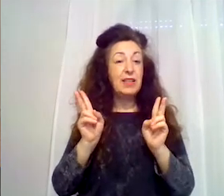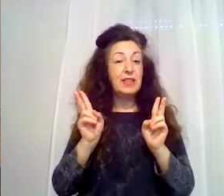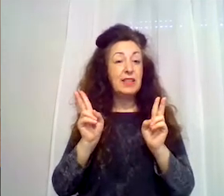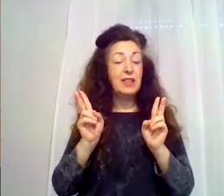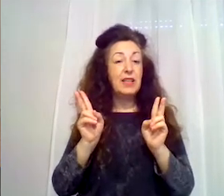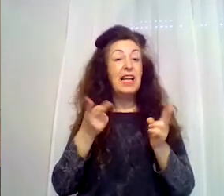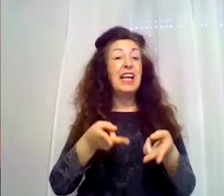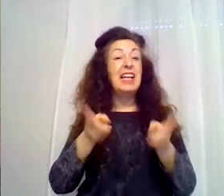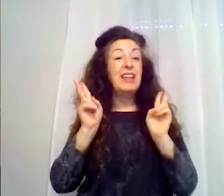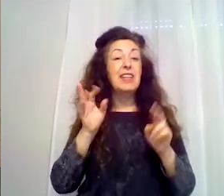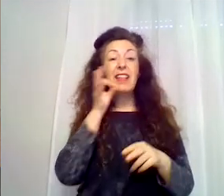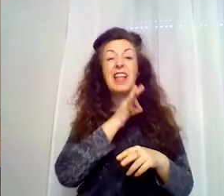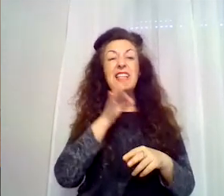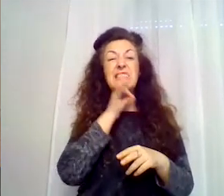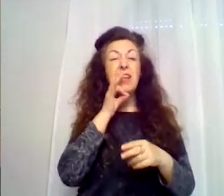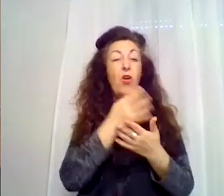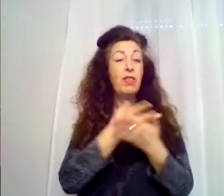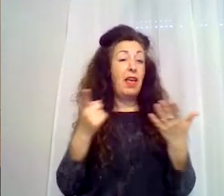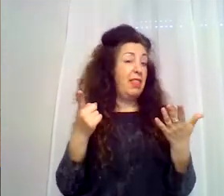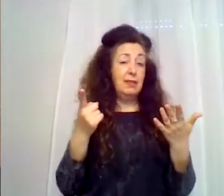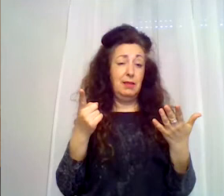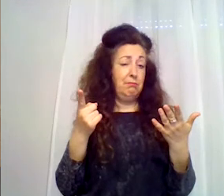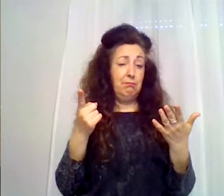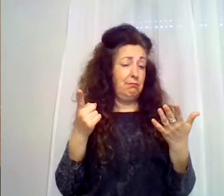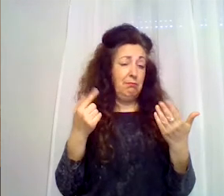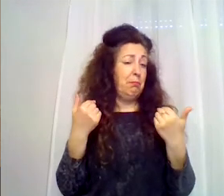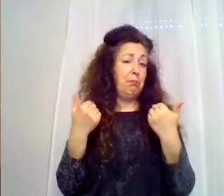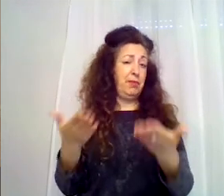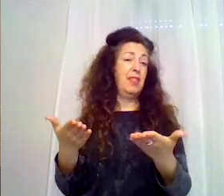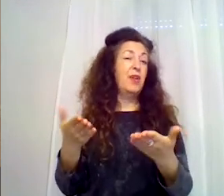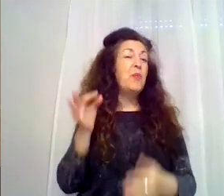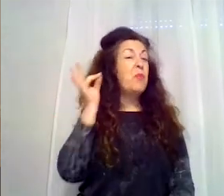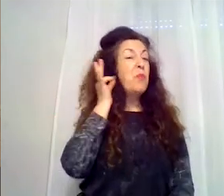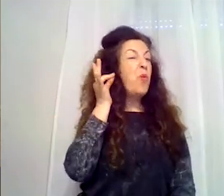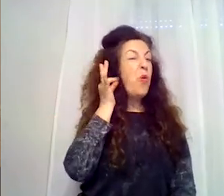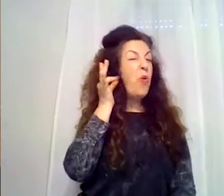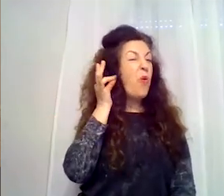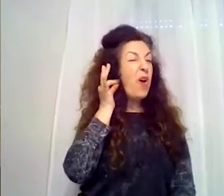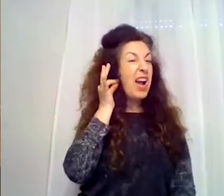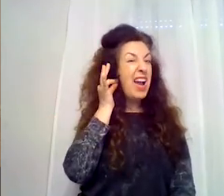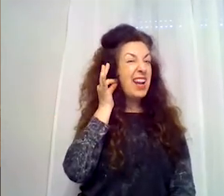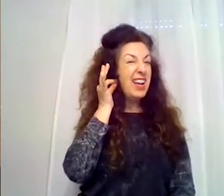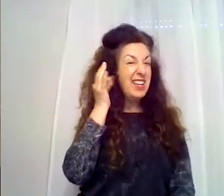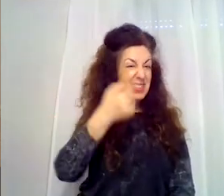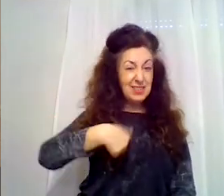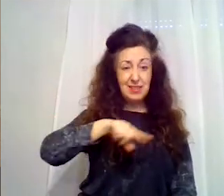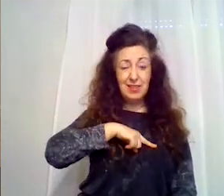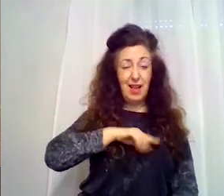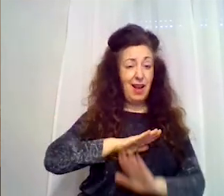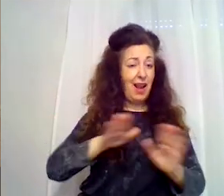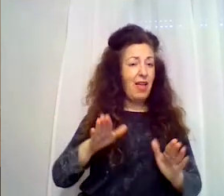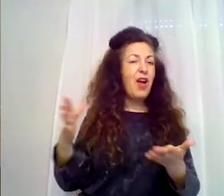ser un aristócrata o podía ser incluso un alto dignatario de la Iglesia si la obra era prudente, pues esos eran los